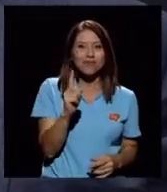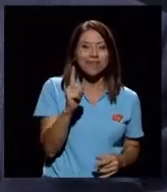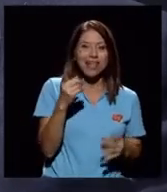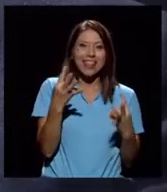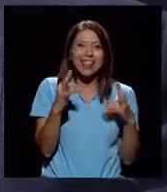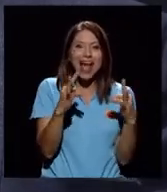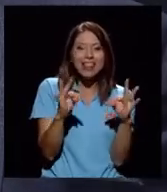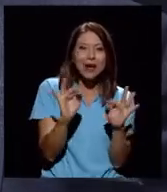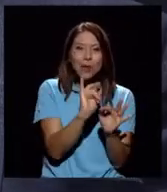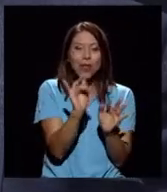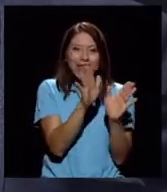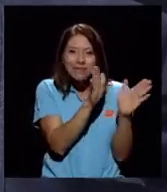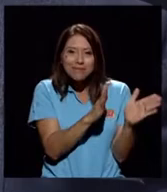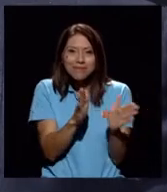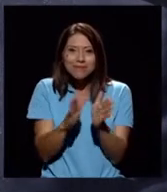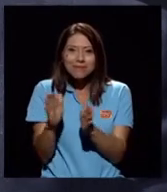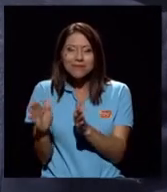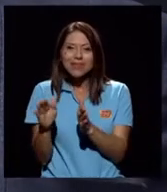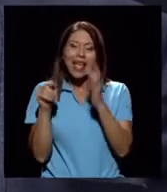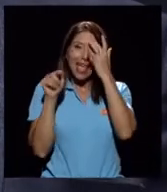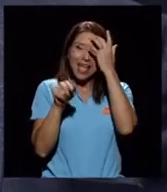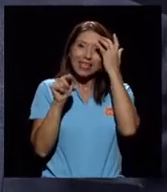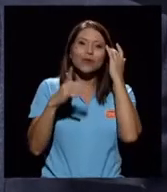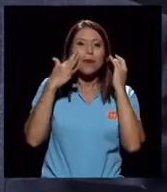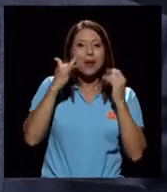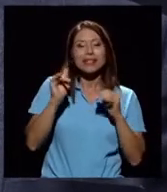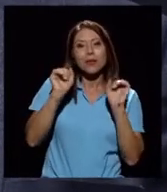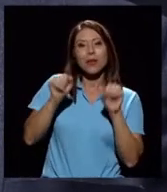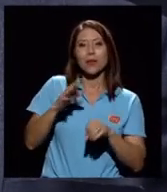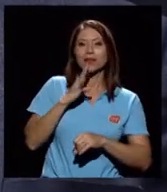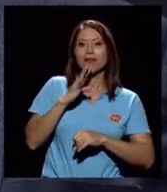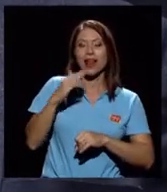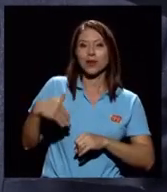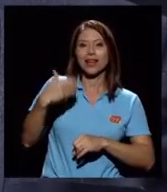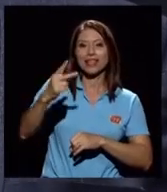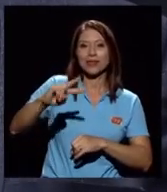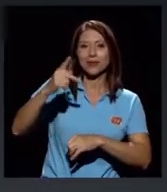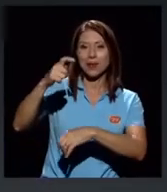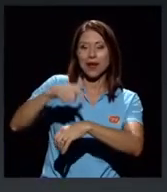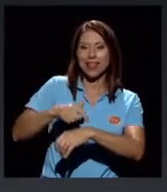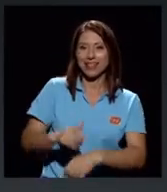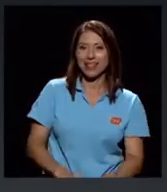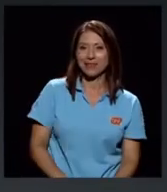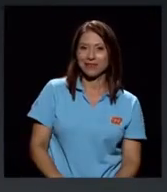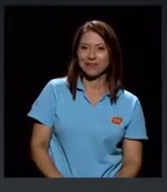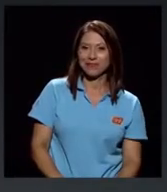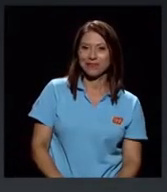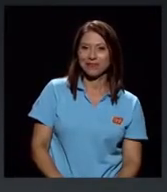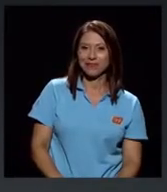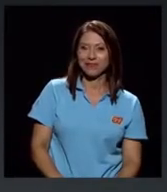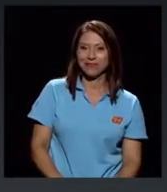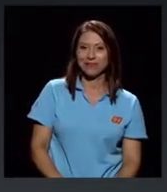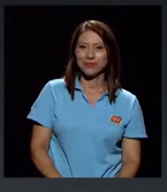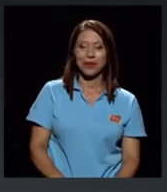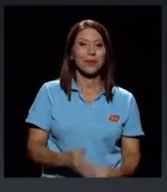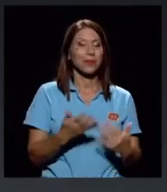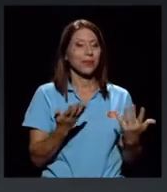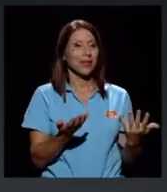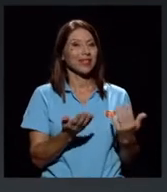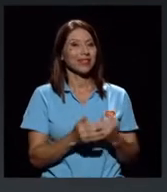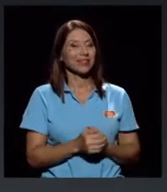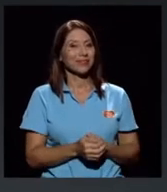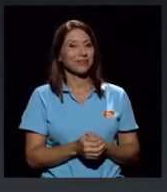poquito de orden y eso me parece que lo podríamos tocar en la segunda parte pues